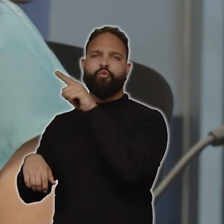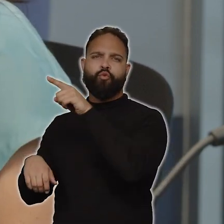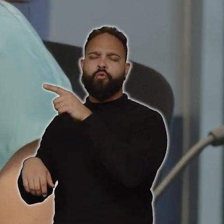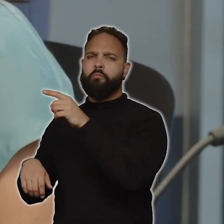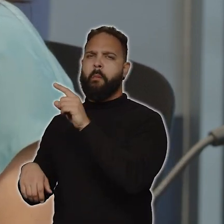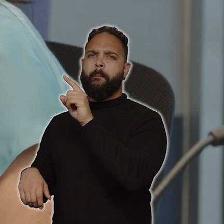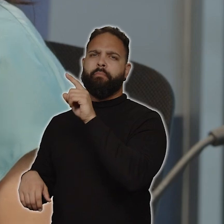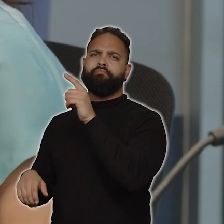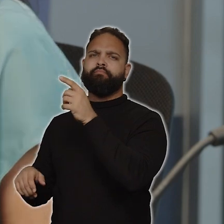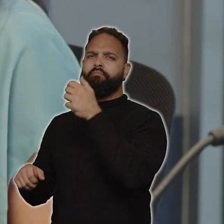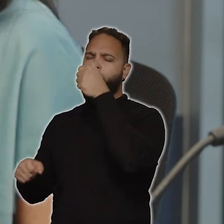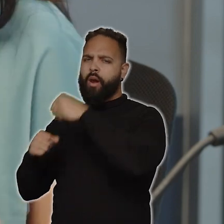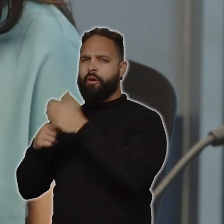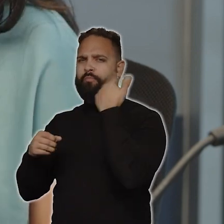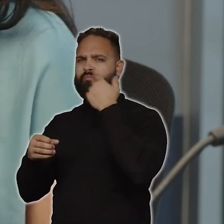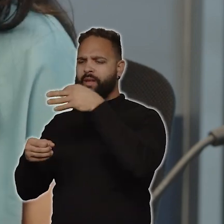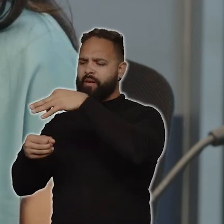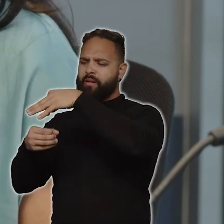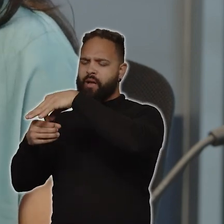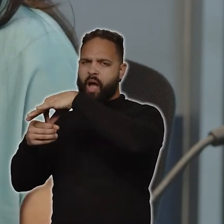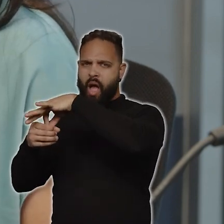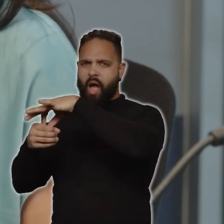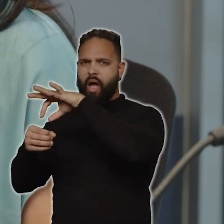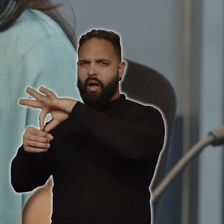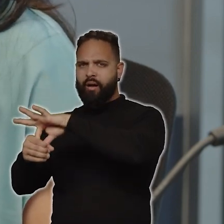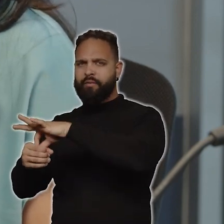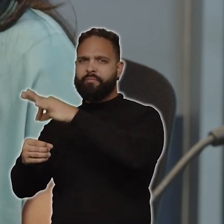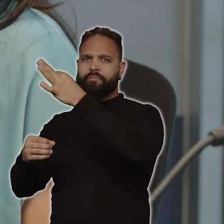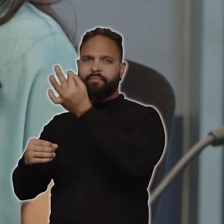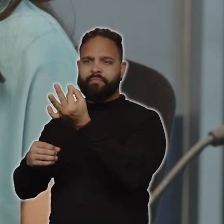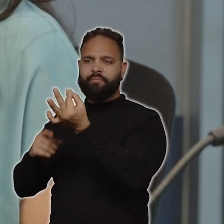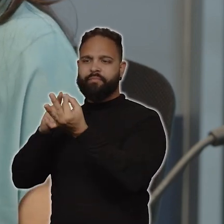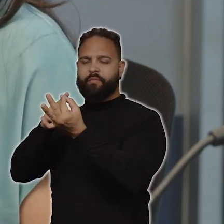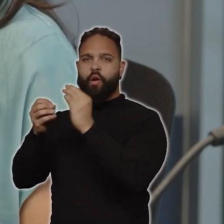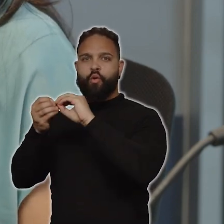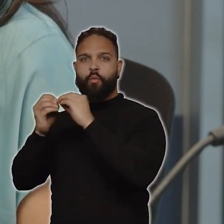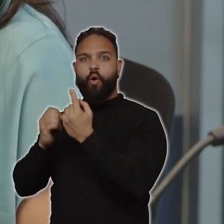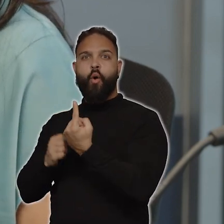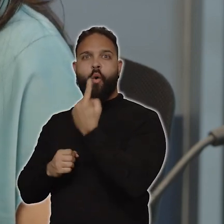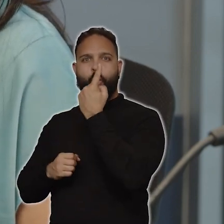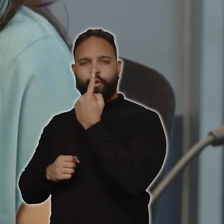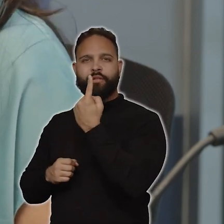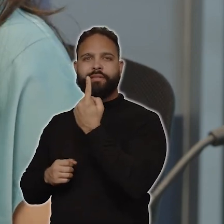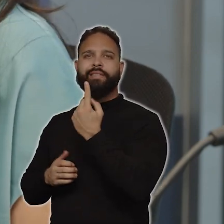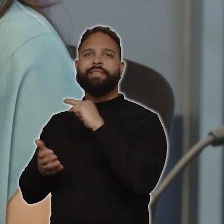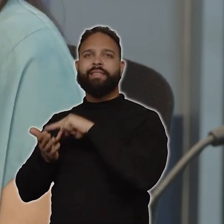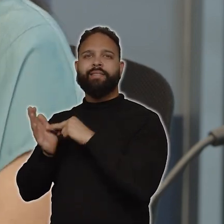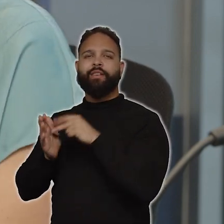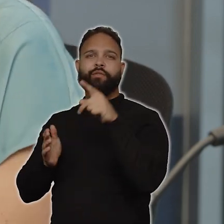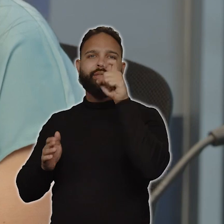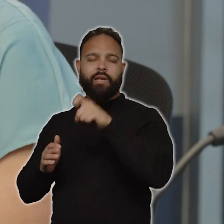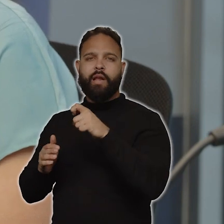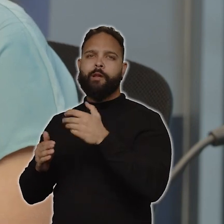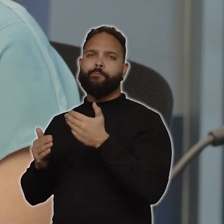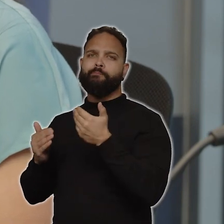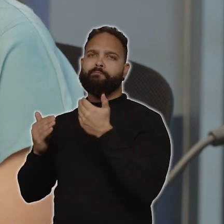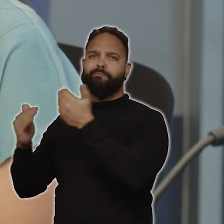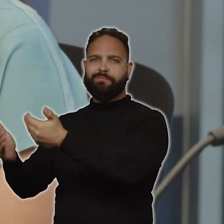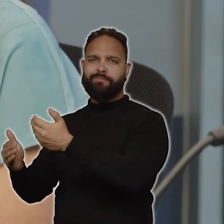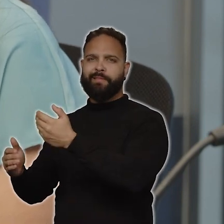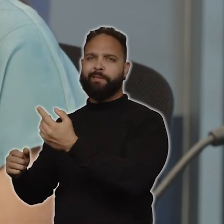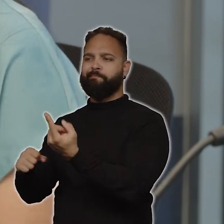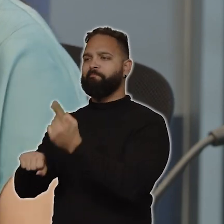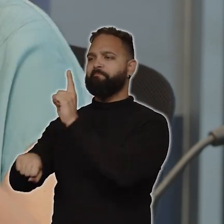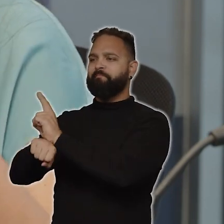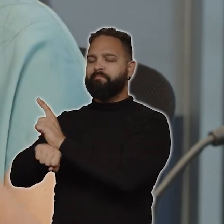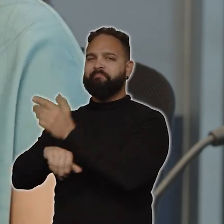todas las participaciones que se sortearon antes de empezar la actividad, a ti te tocó el primer lugar. O sea que tú fuiste el primer estudiante que